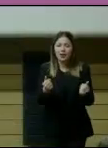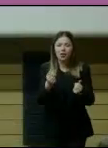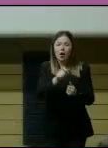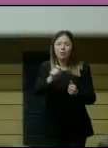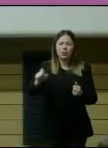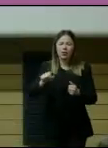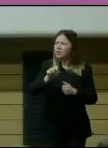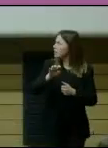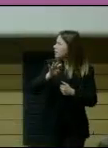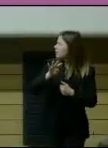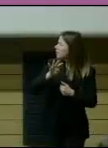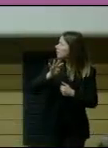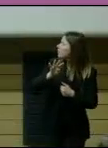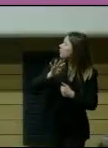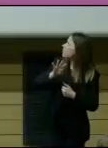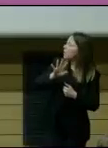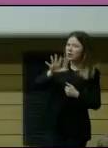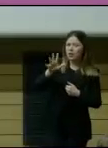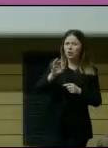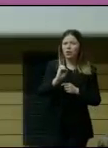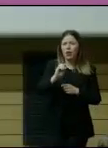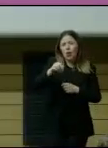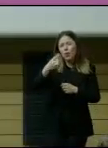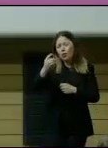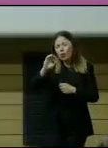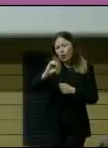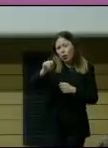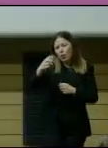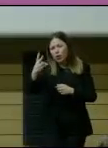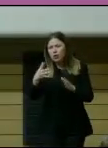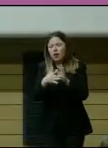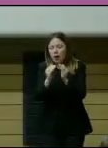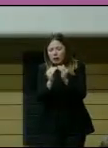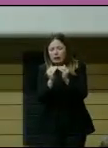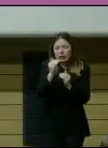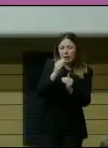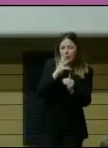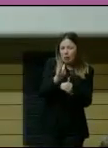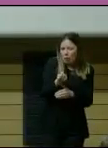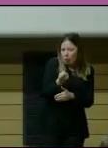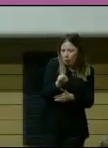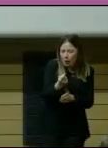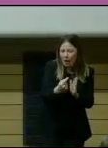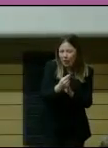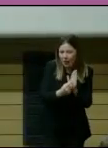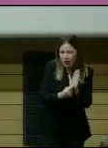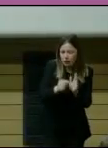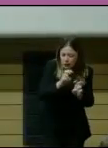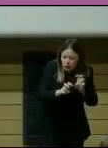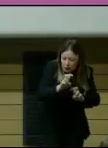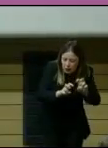años, aumenta el consumo y era del 0,1 al 0,2. Vale, sí, ha aumentado, pero es marginal, unos datos marginales que fueron allí a buscarlos.